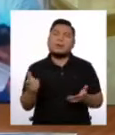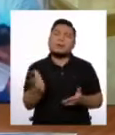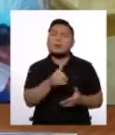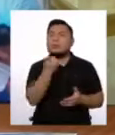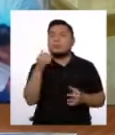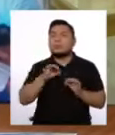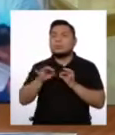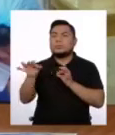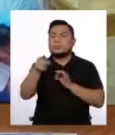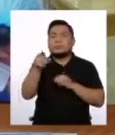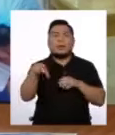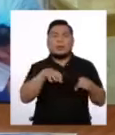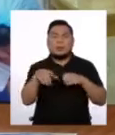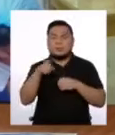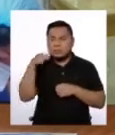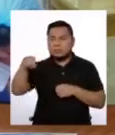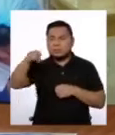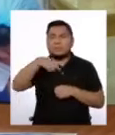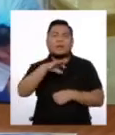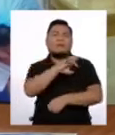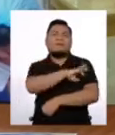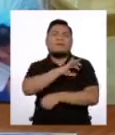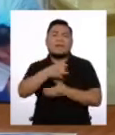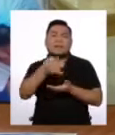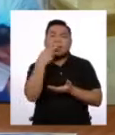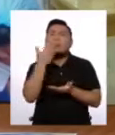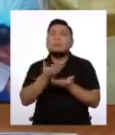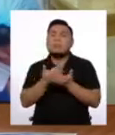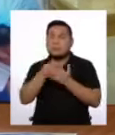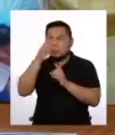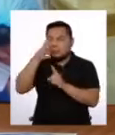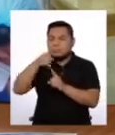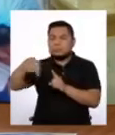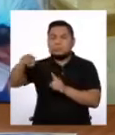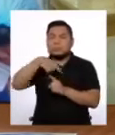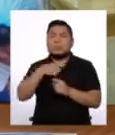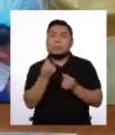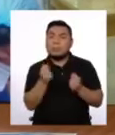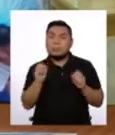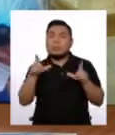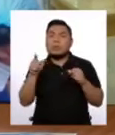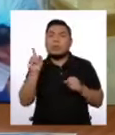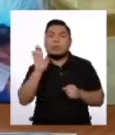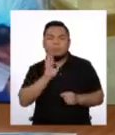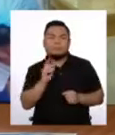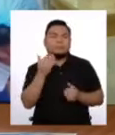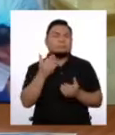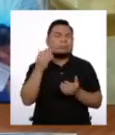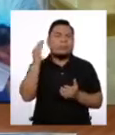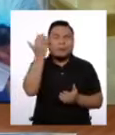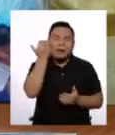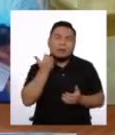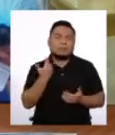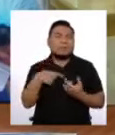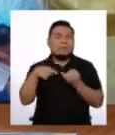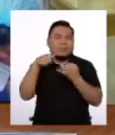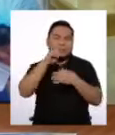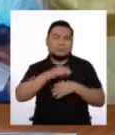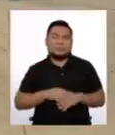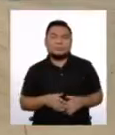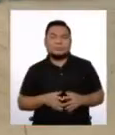que en otras regiones se realizaron intervenciones en farmacias y boticas para determinar la condición en la que se expenden los medicamentos.